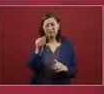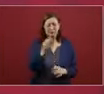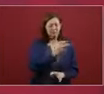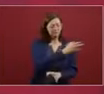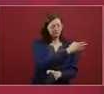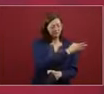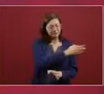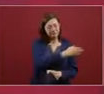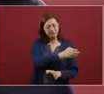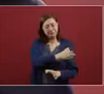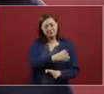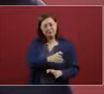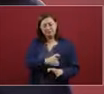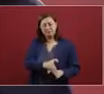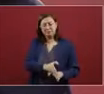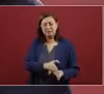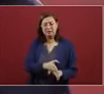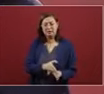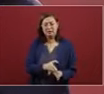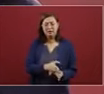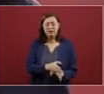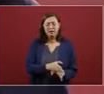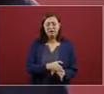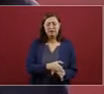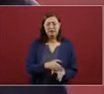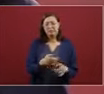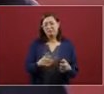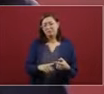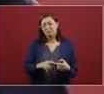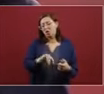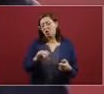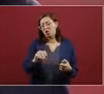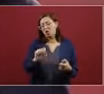le hicieron a José Gutiérrez Vivó,